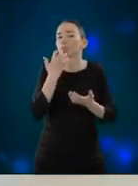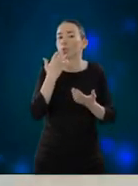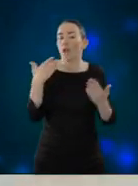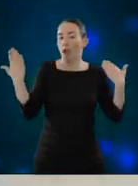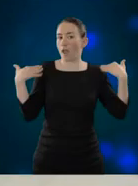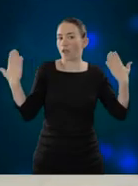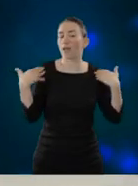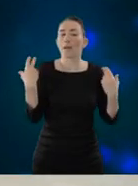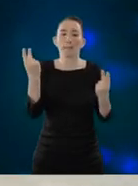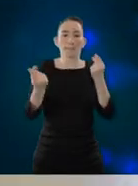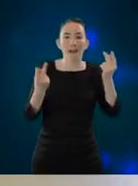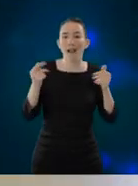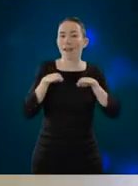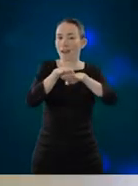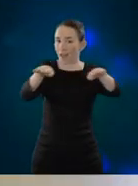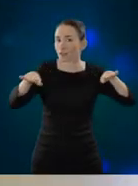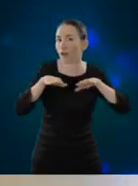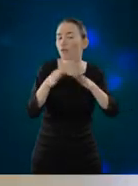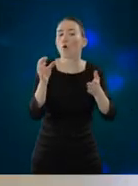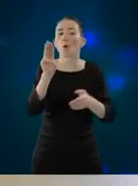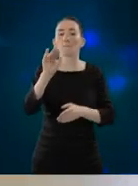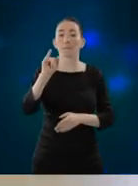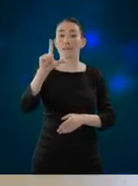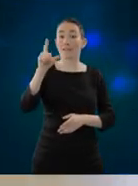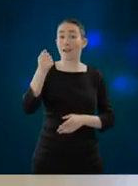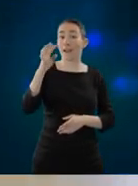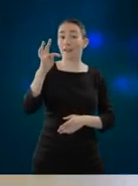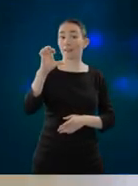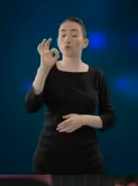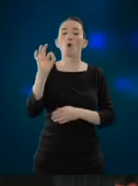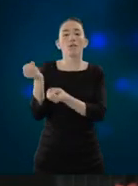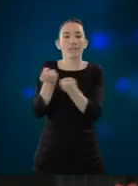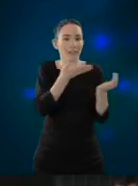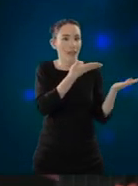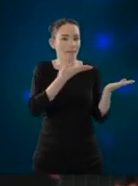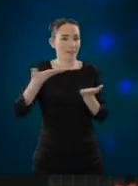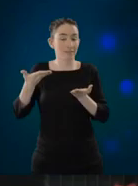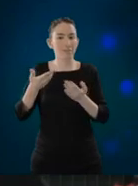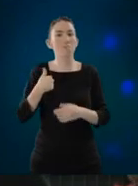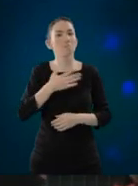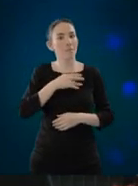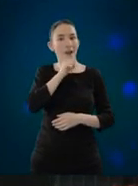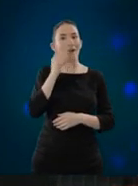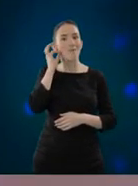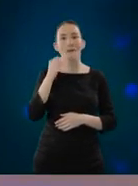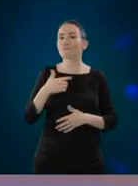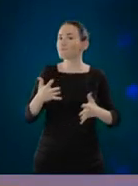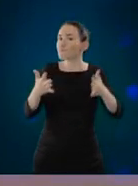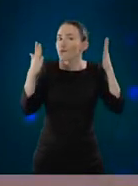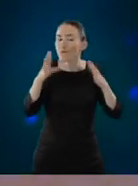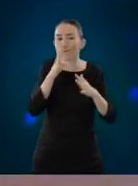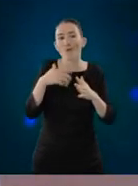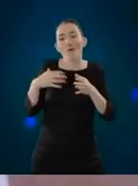aeróbic, baile, natación y hasta gimnasia, pilates y tai chi. A mi abuela le gustan